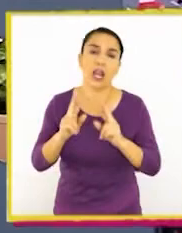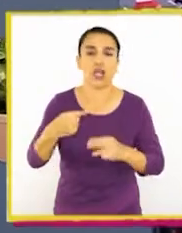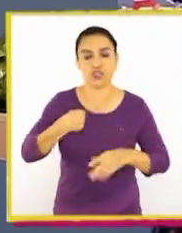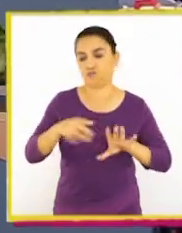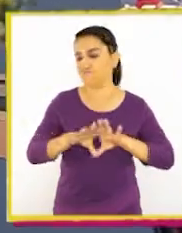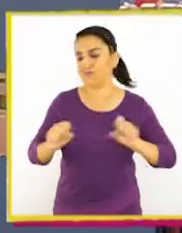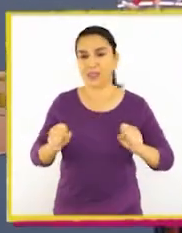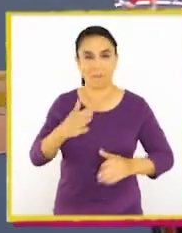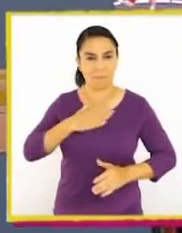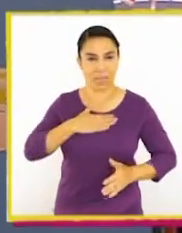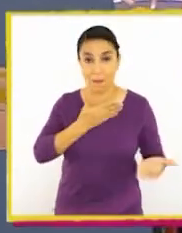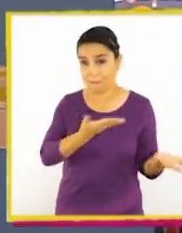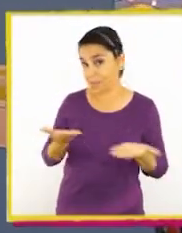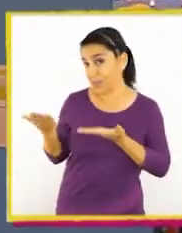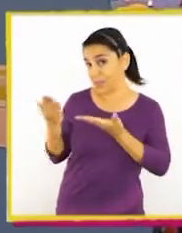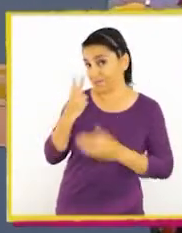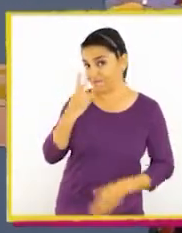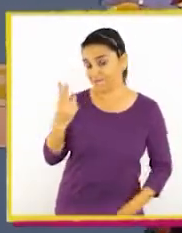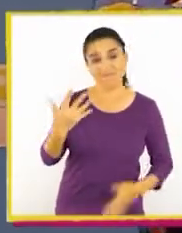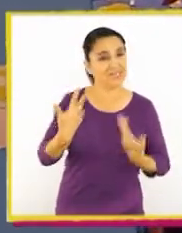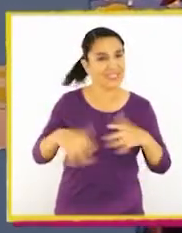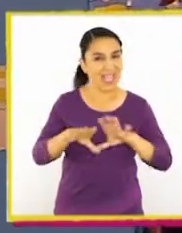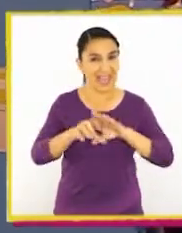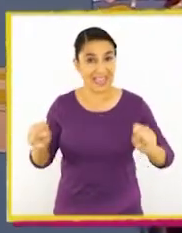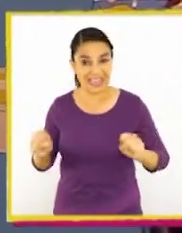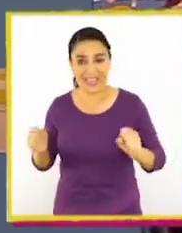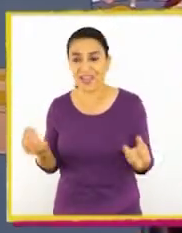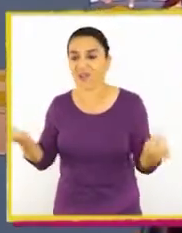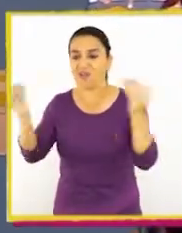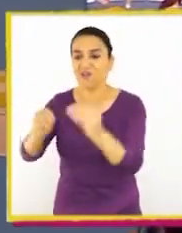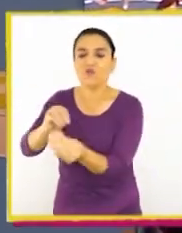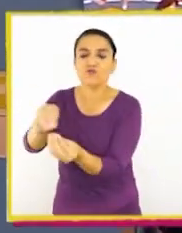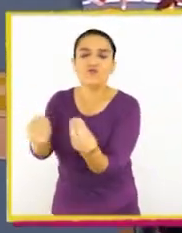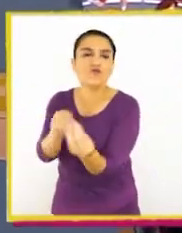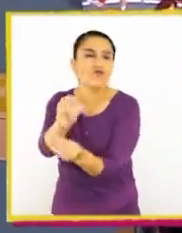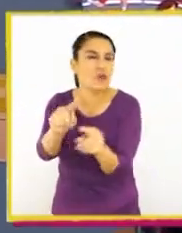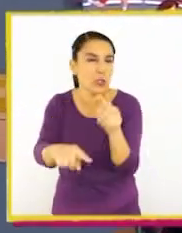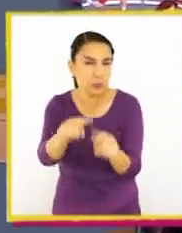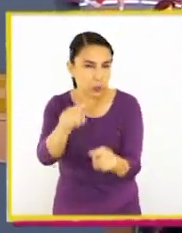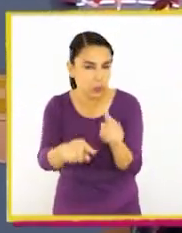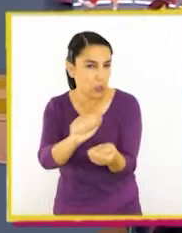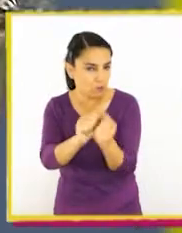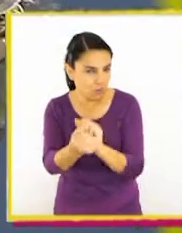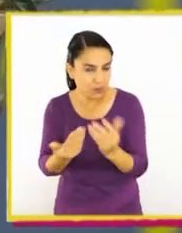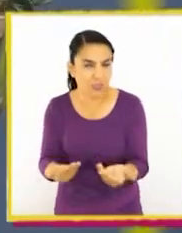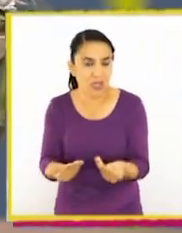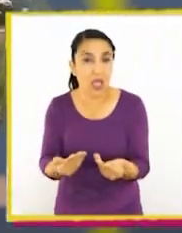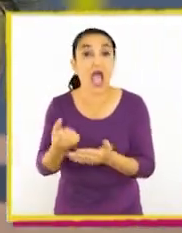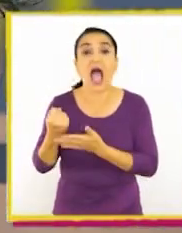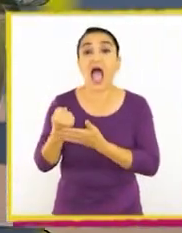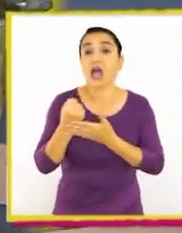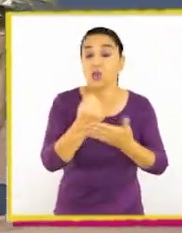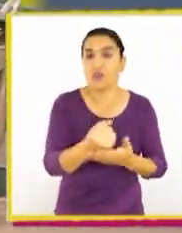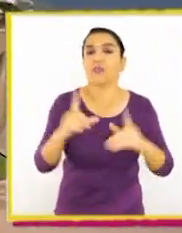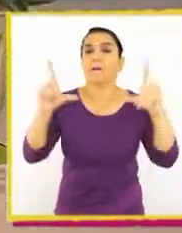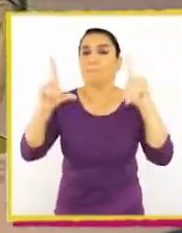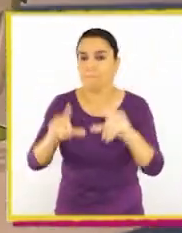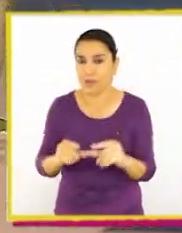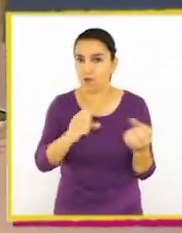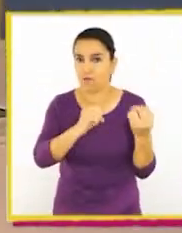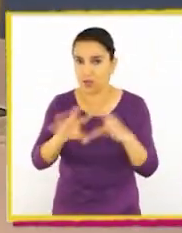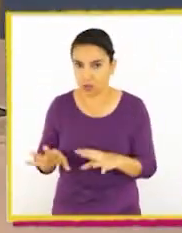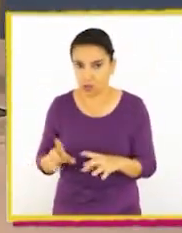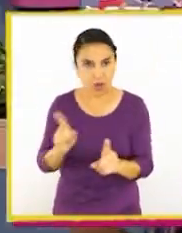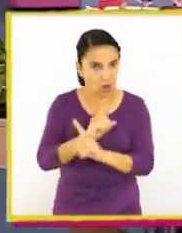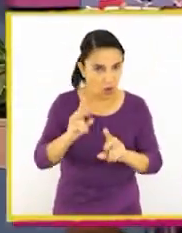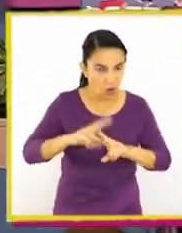mía. Miren, está acá. Está lista para hacer compost. Si ya lo hacen, estás contribuyendo a que haya menos basura. Y